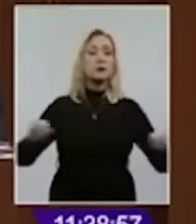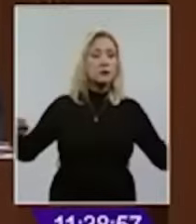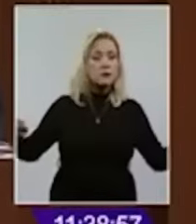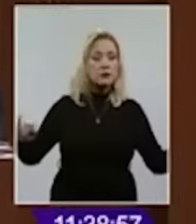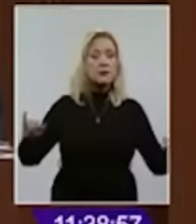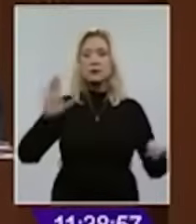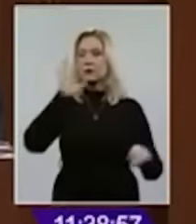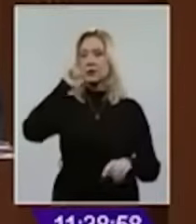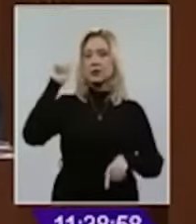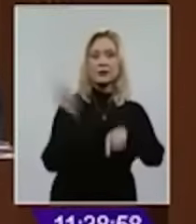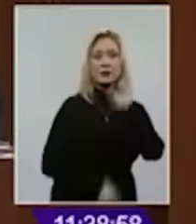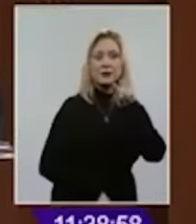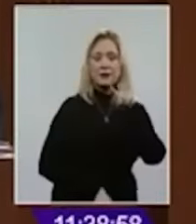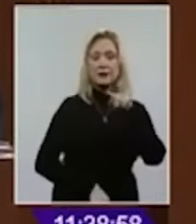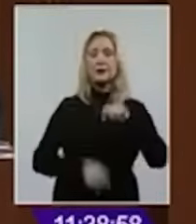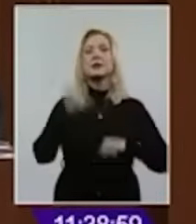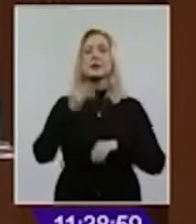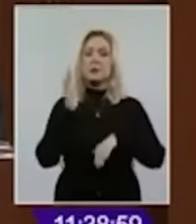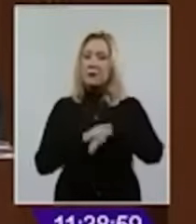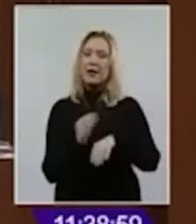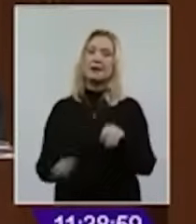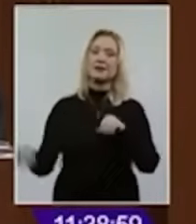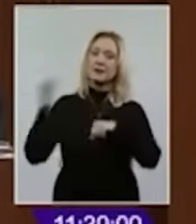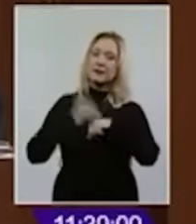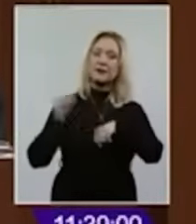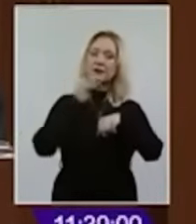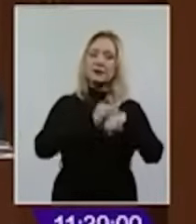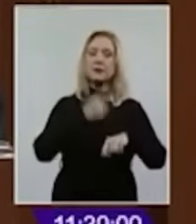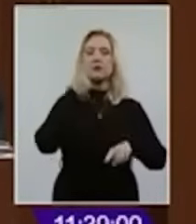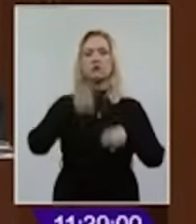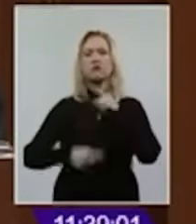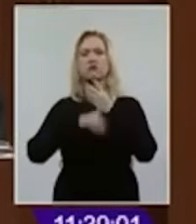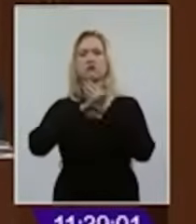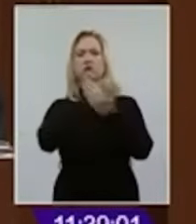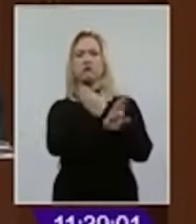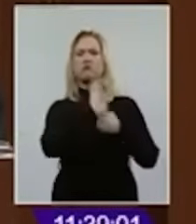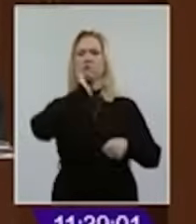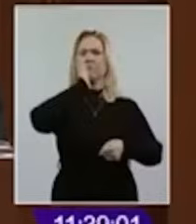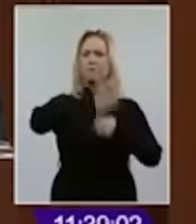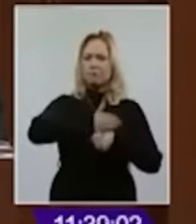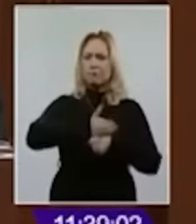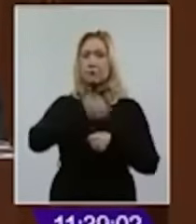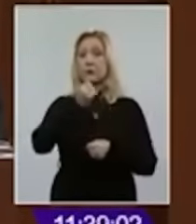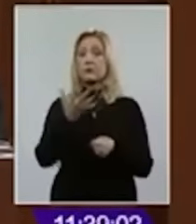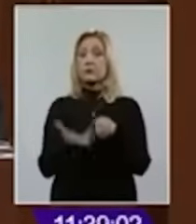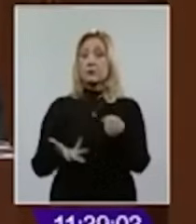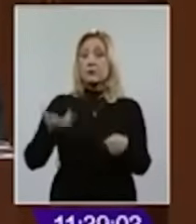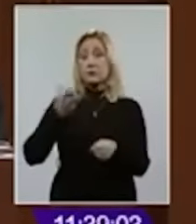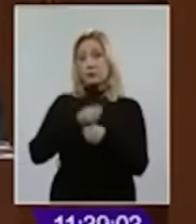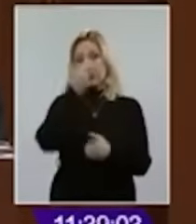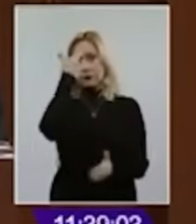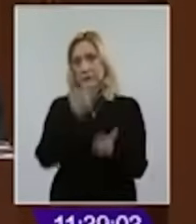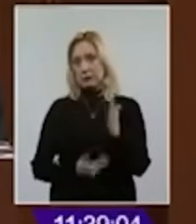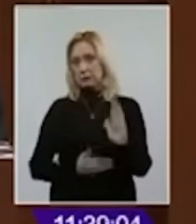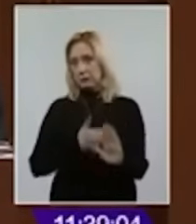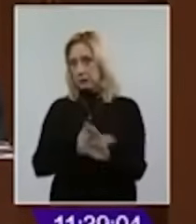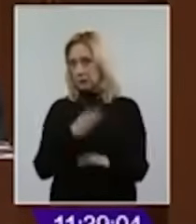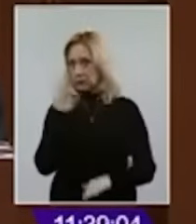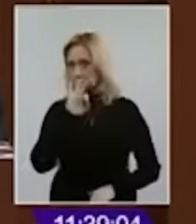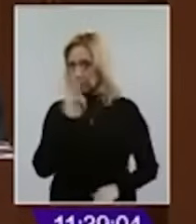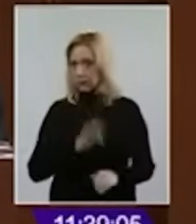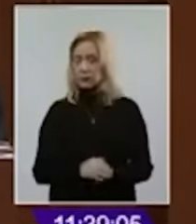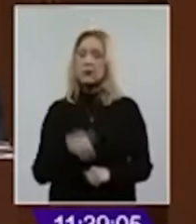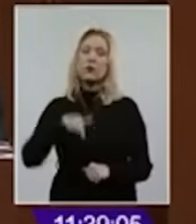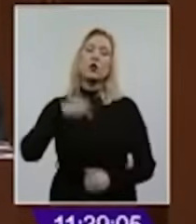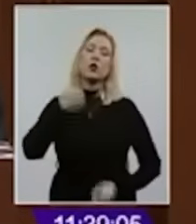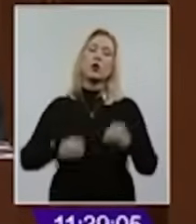y progresividad, así como prevenir y sancionar, además de reparar sus violaciones. Esta Corte ha